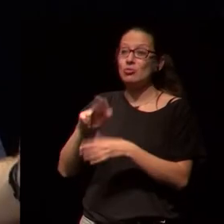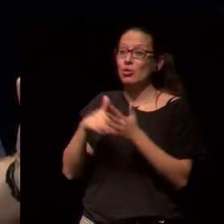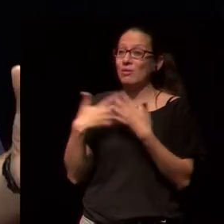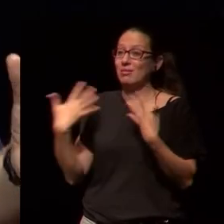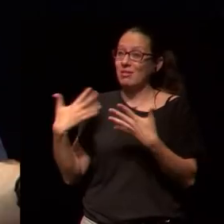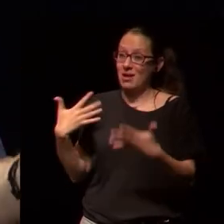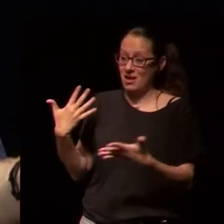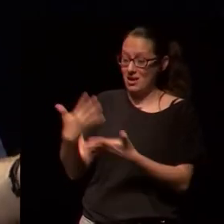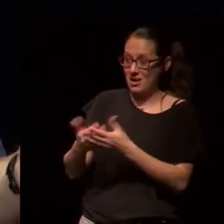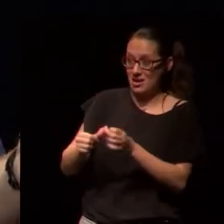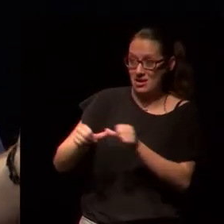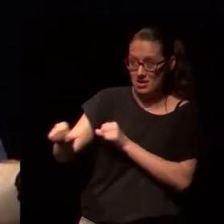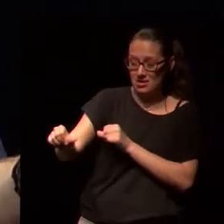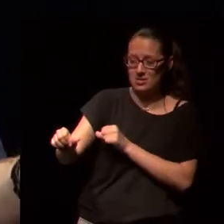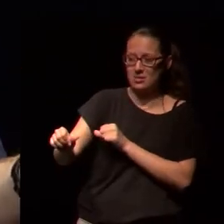con